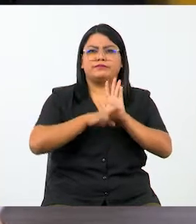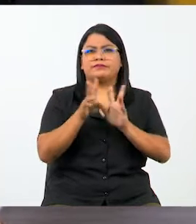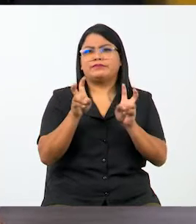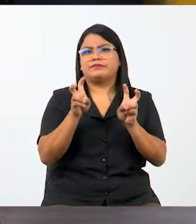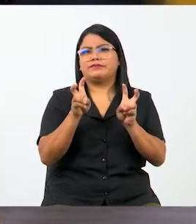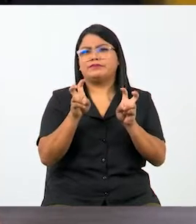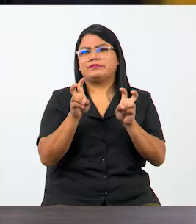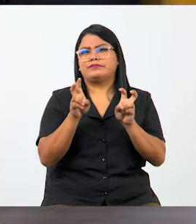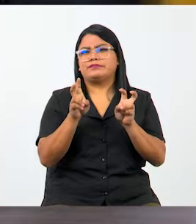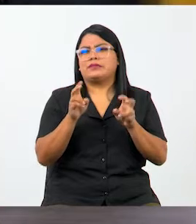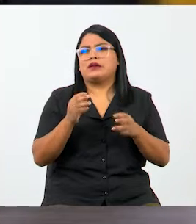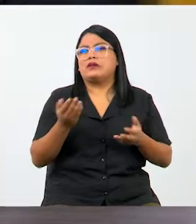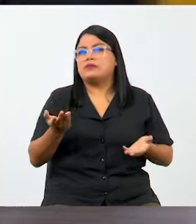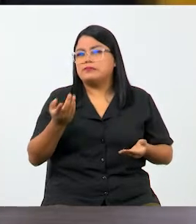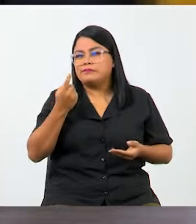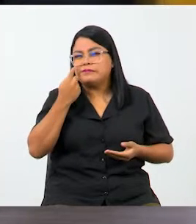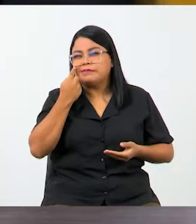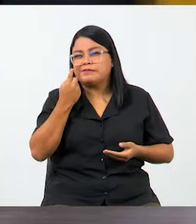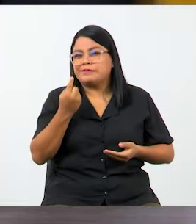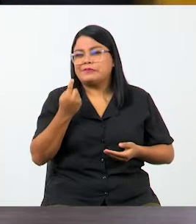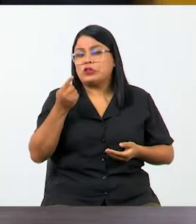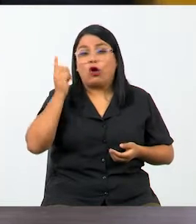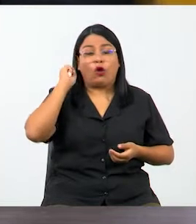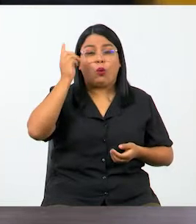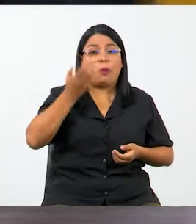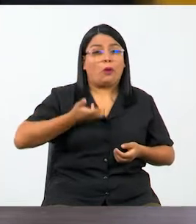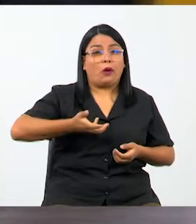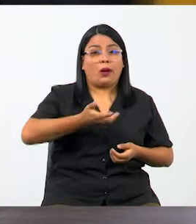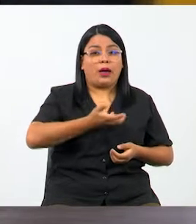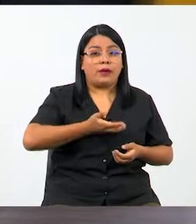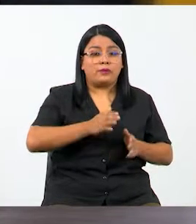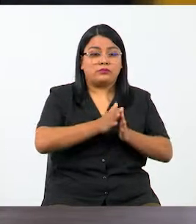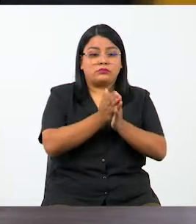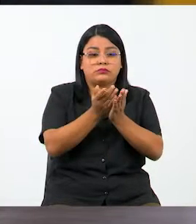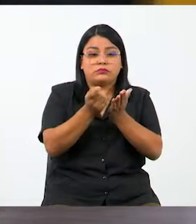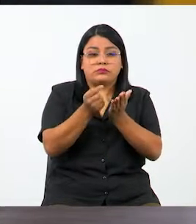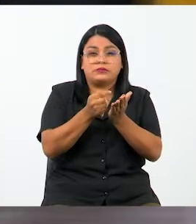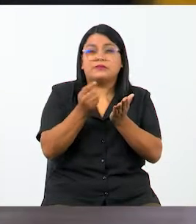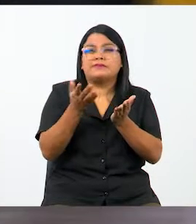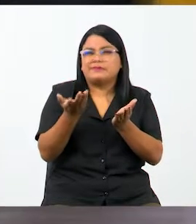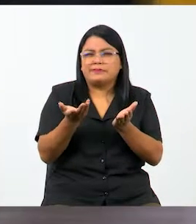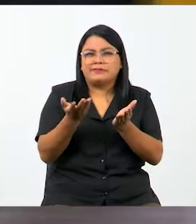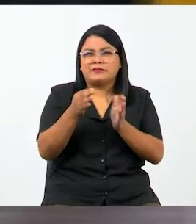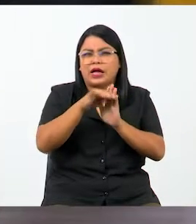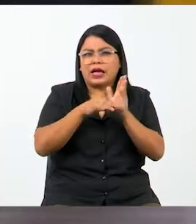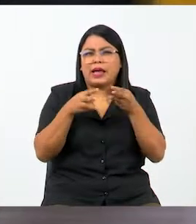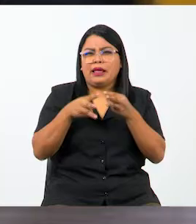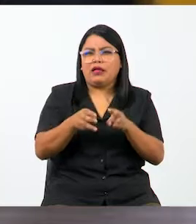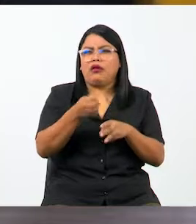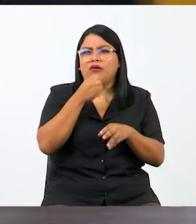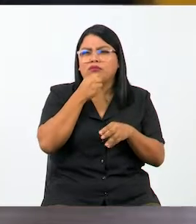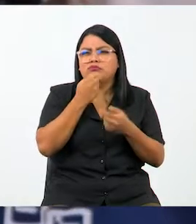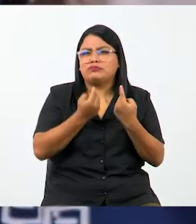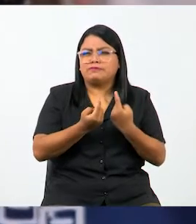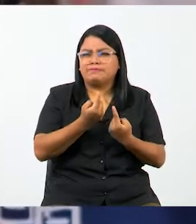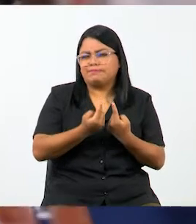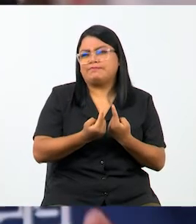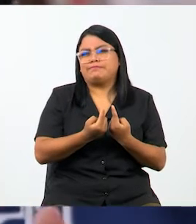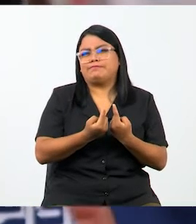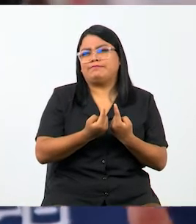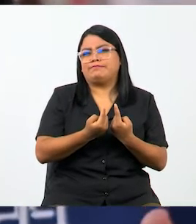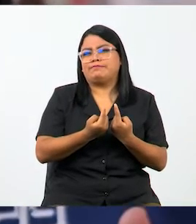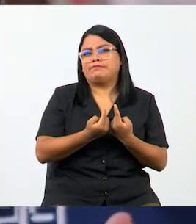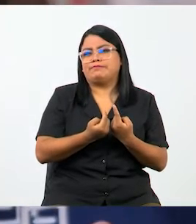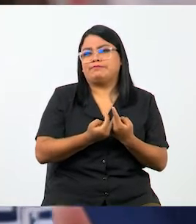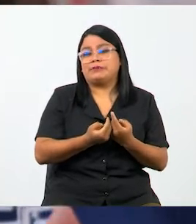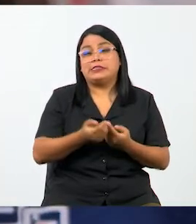encontrar como docentes al interior de esta guía metodológica, con qué información podemos encontrarnos y saber que en algún